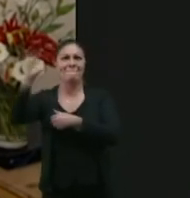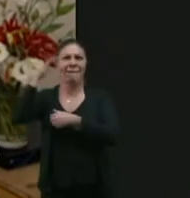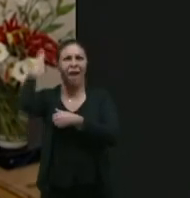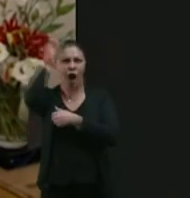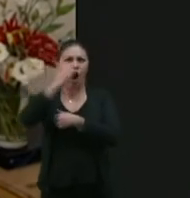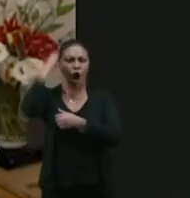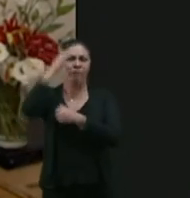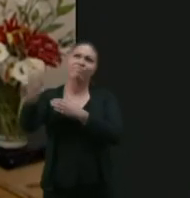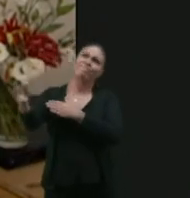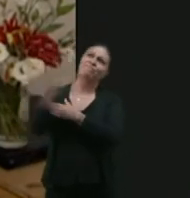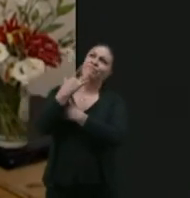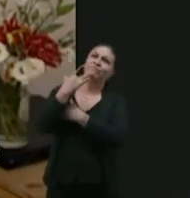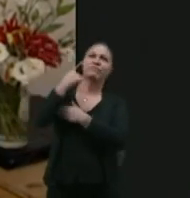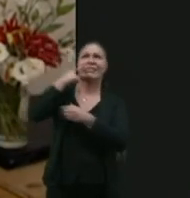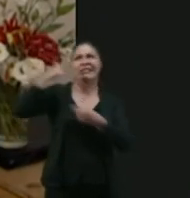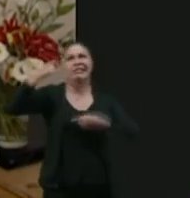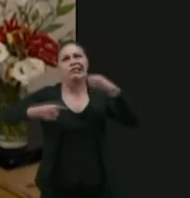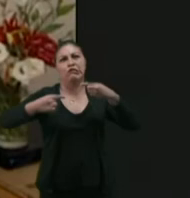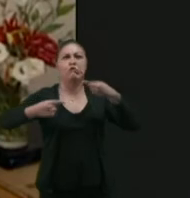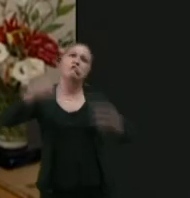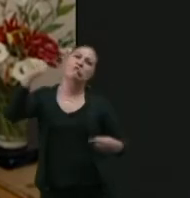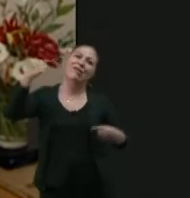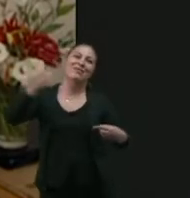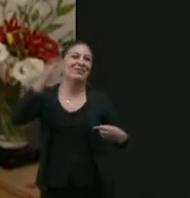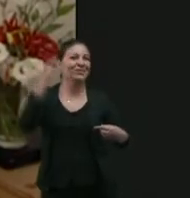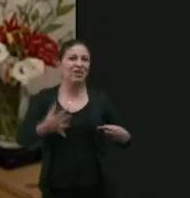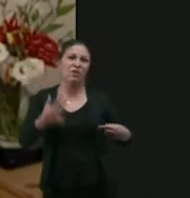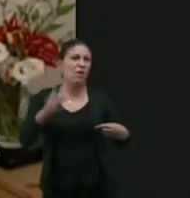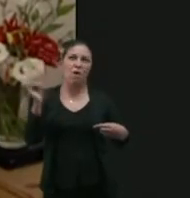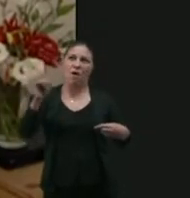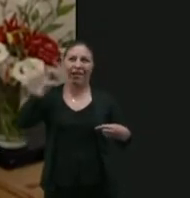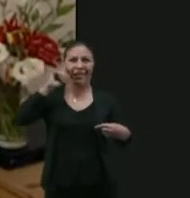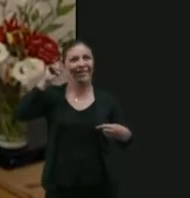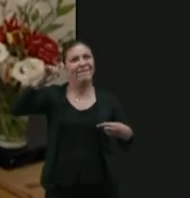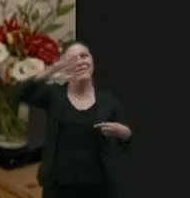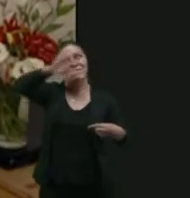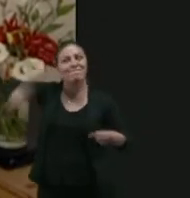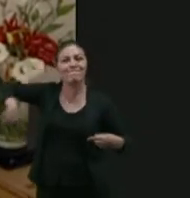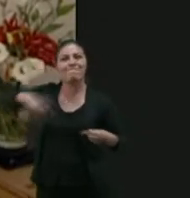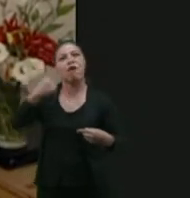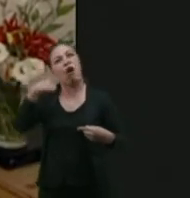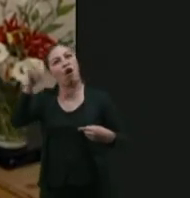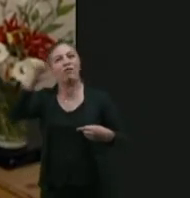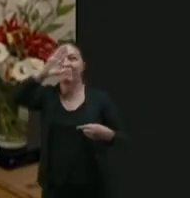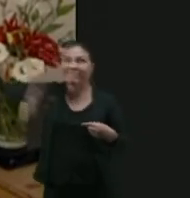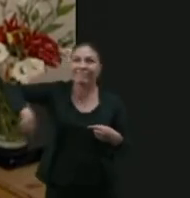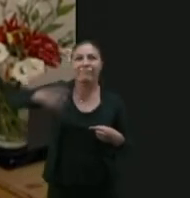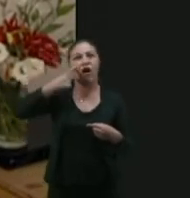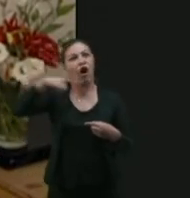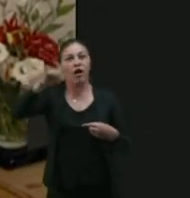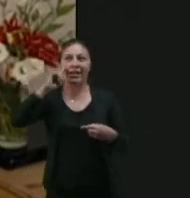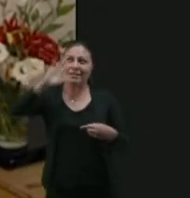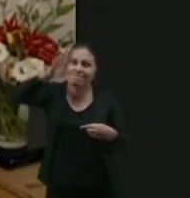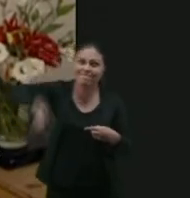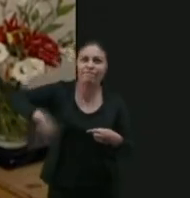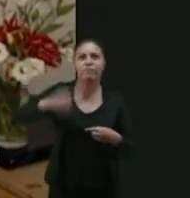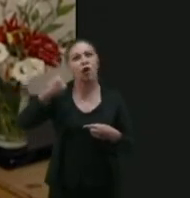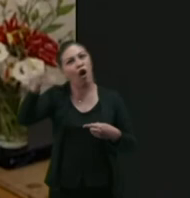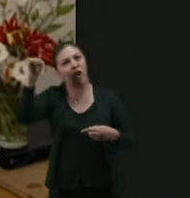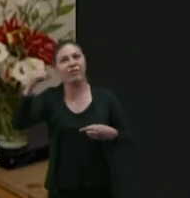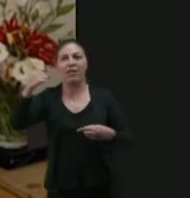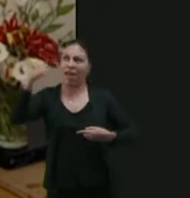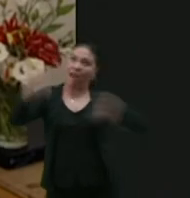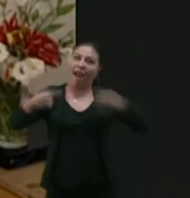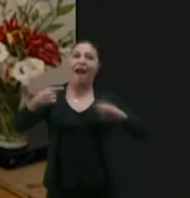mejores sistemas de posicionamiento que nos ayudan a funcionar mejor que lo que tendríamos en otras partes. Entonces, al final del día, esto se vuelve muy